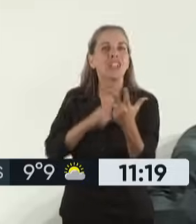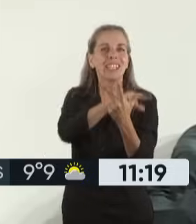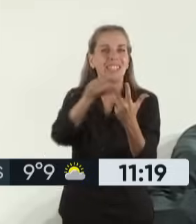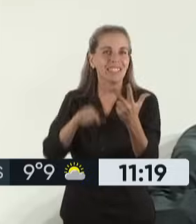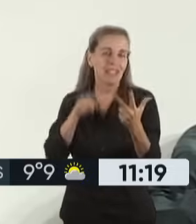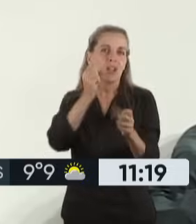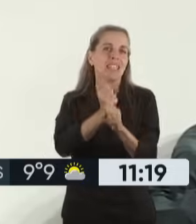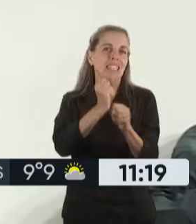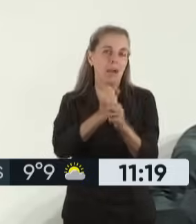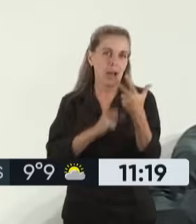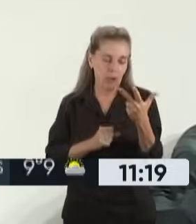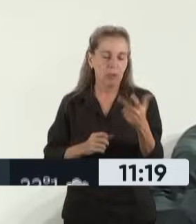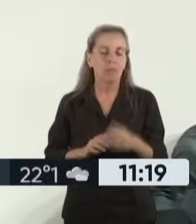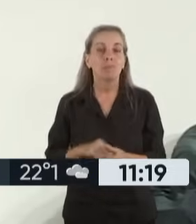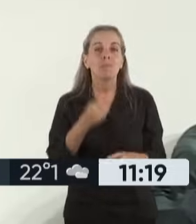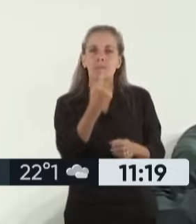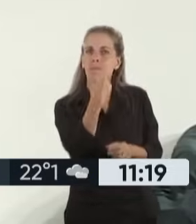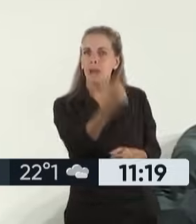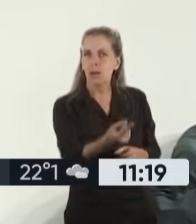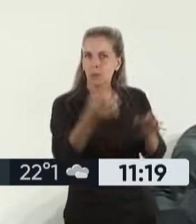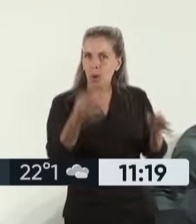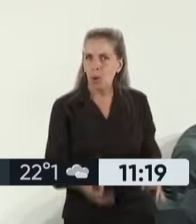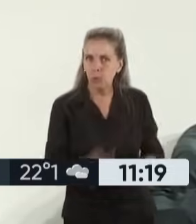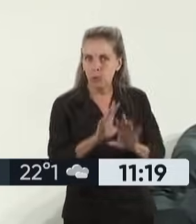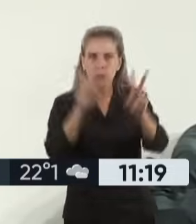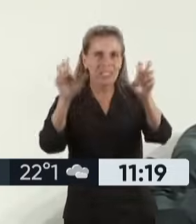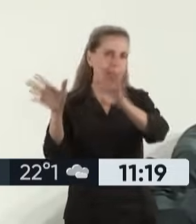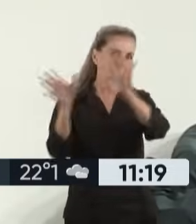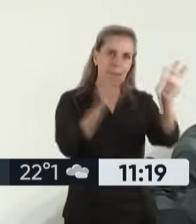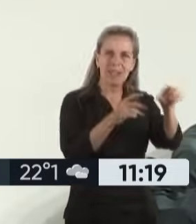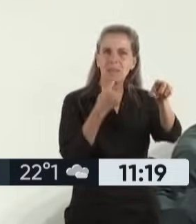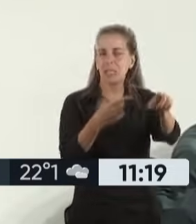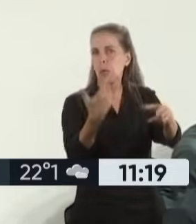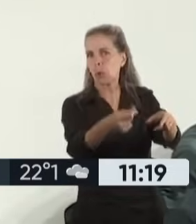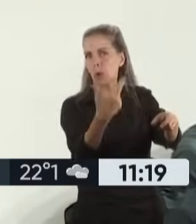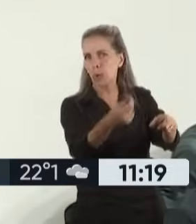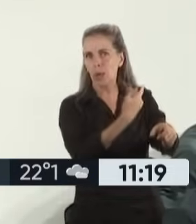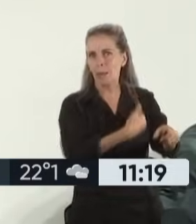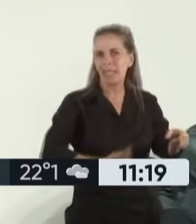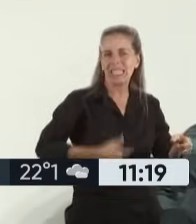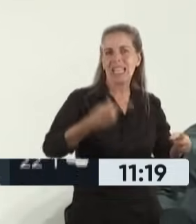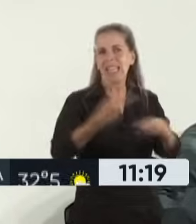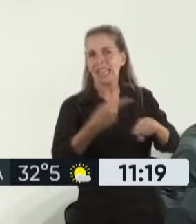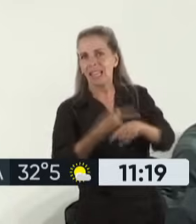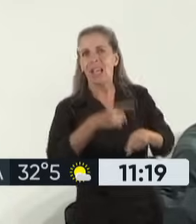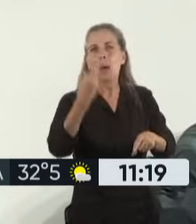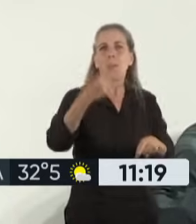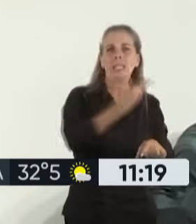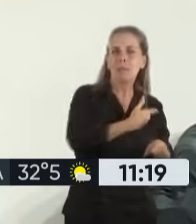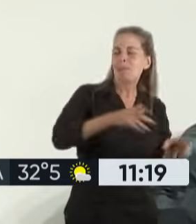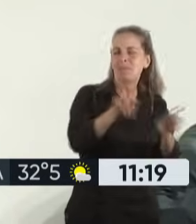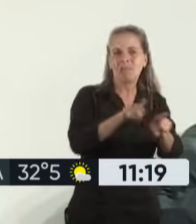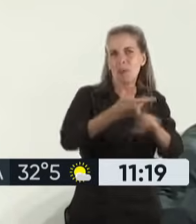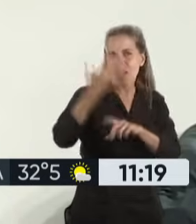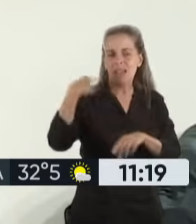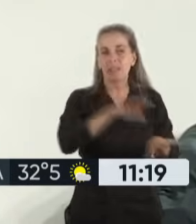Litoral. La pregunta concreta es esta, saliendo ya que oficialmente se niega internas y ya la gente está un poco cansada, ya pasó con la administración anterior.